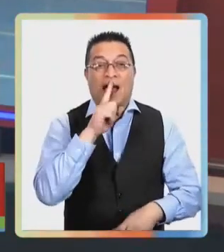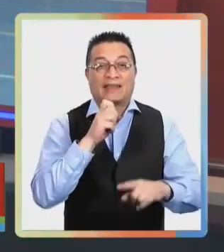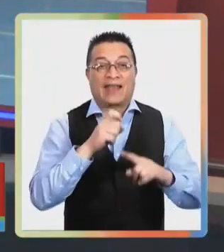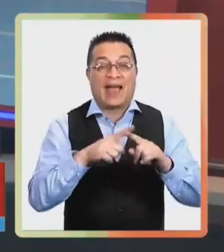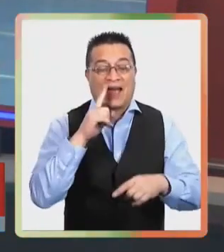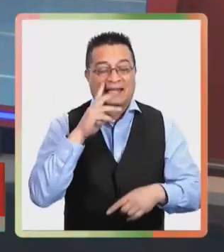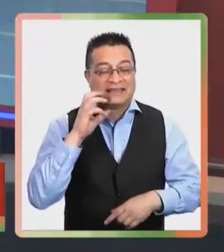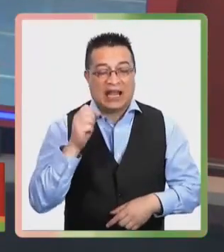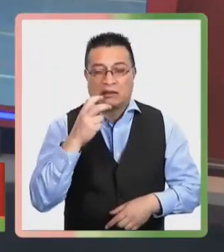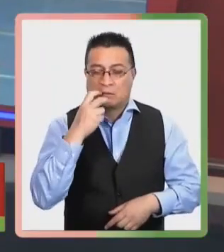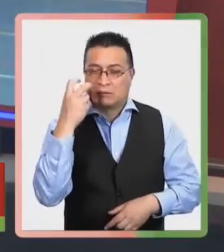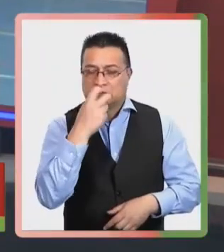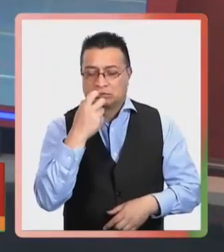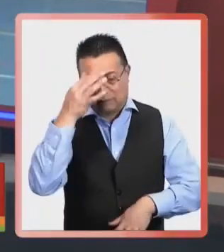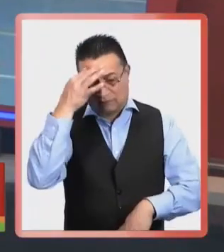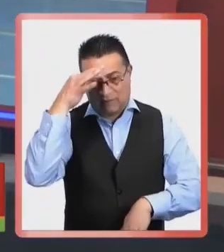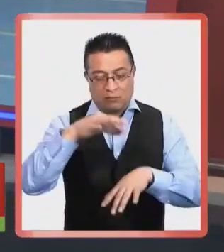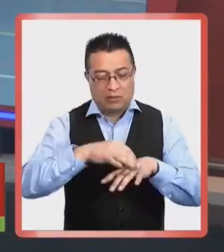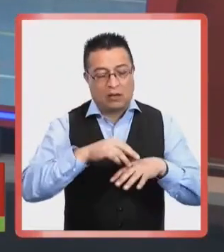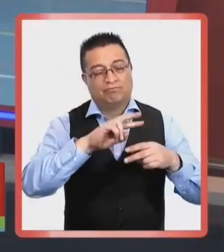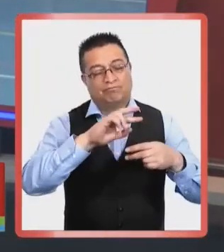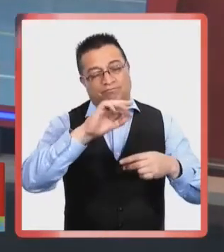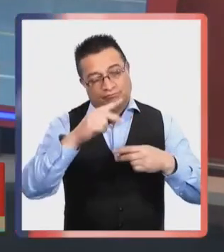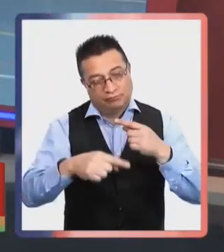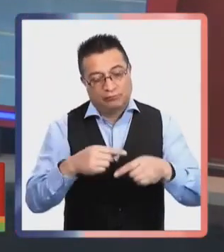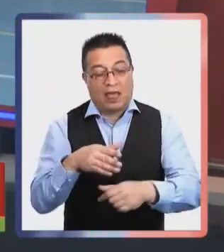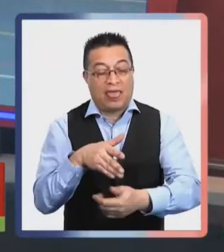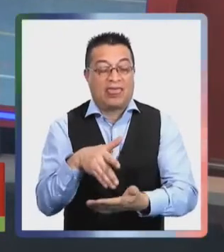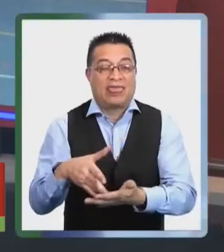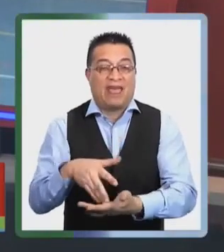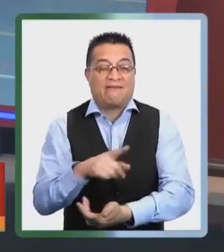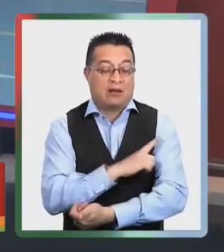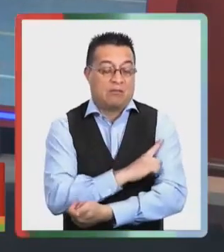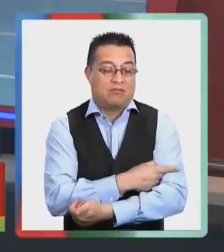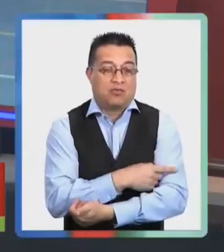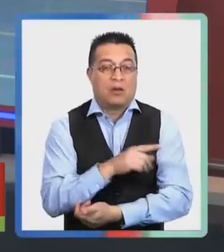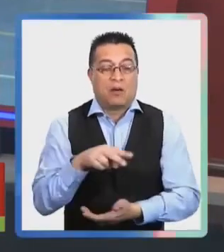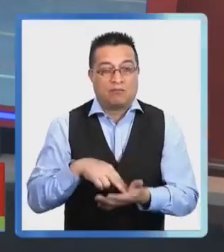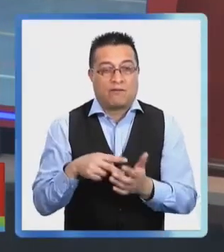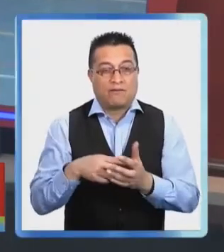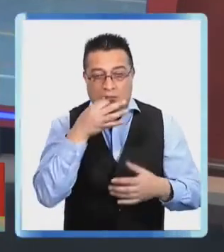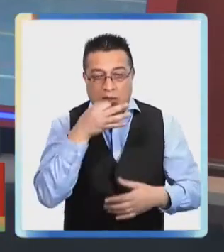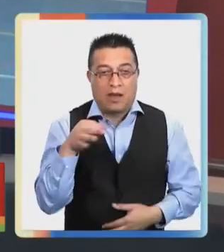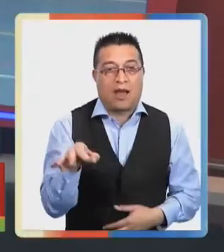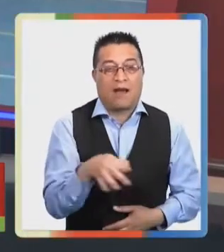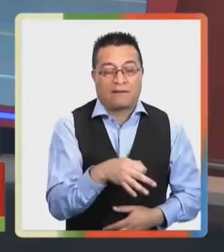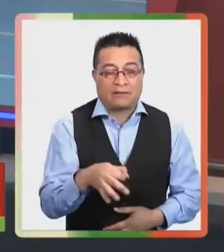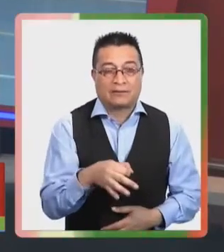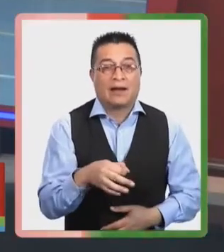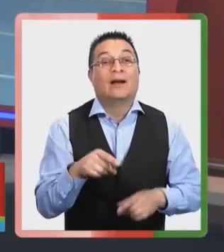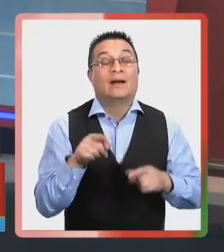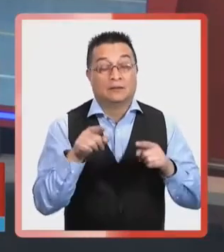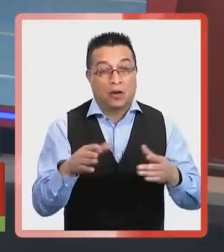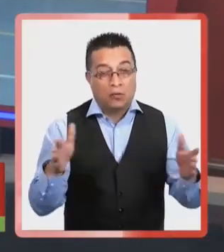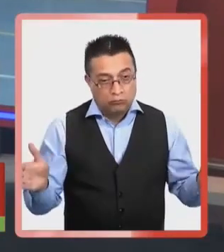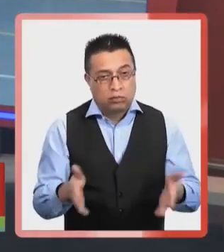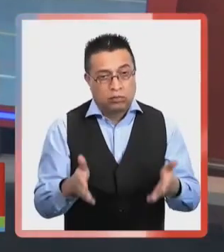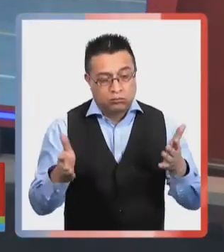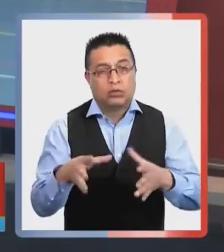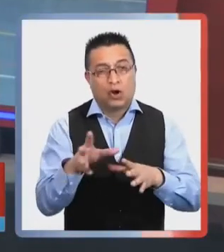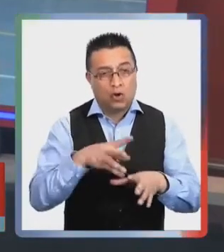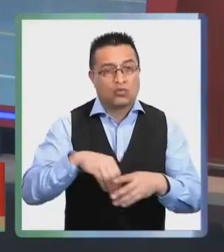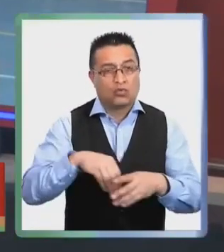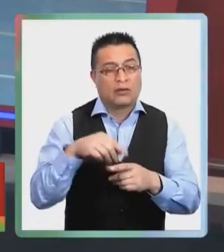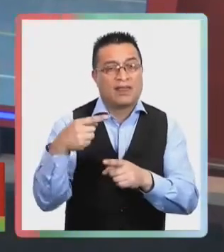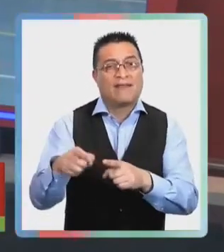detectaron ataxia de Friedrich, enfermedad degenerativa que debilita los músculos y produce dificultades para hablar. Desde entonces